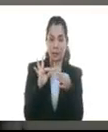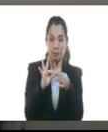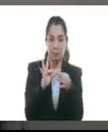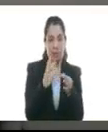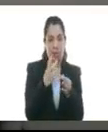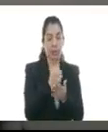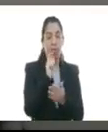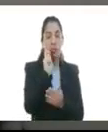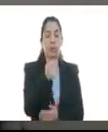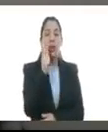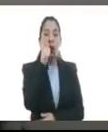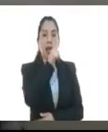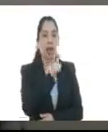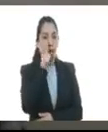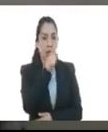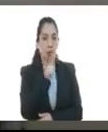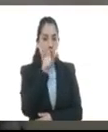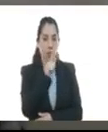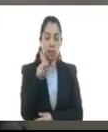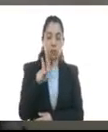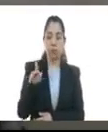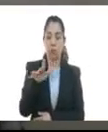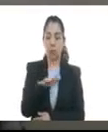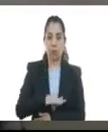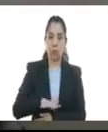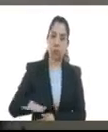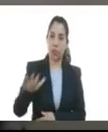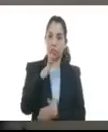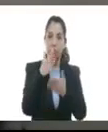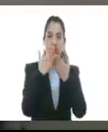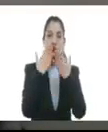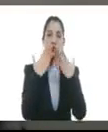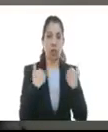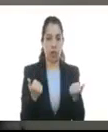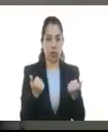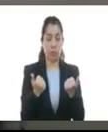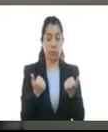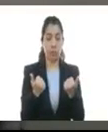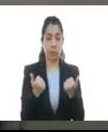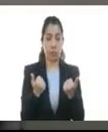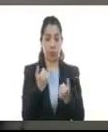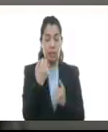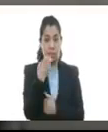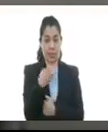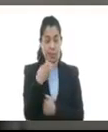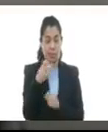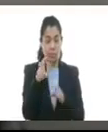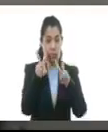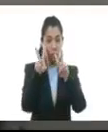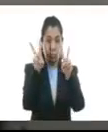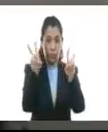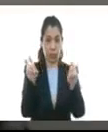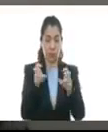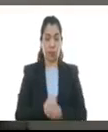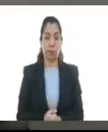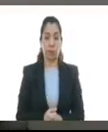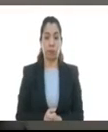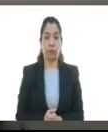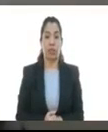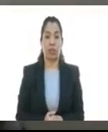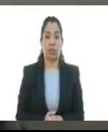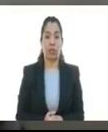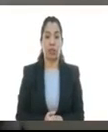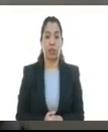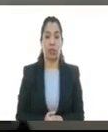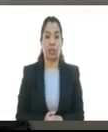¿no? Entonces, desde ahí es el primer punto, ¿no? O sea, si no las